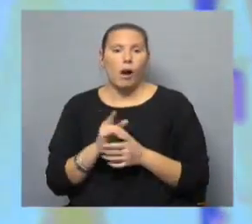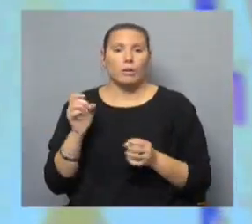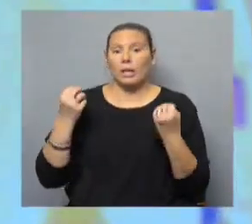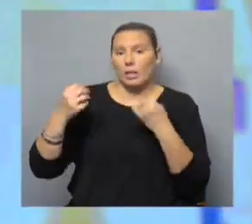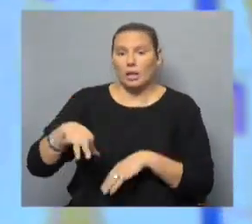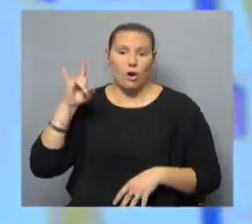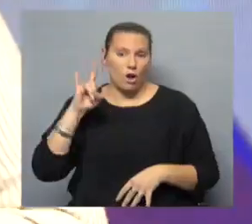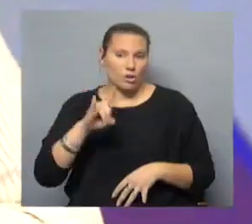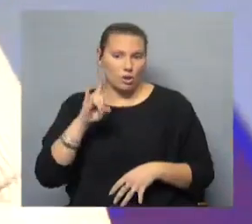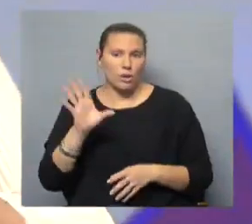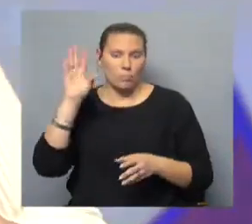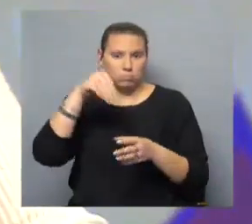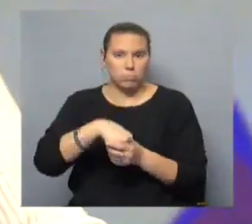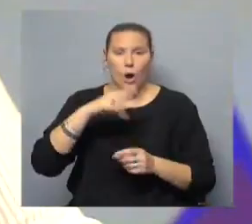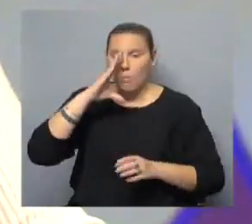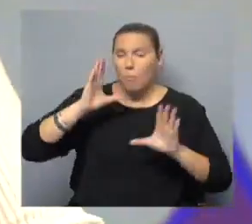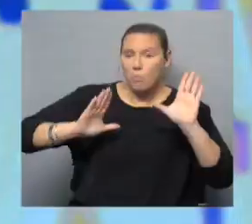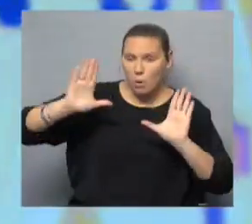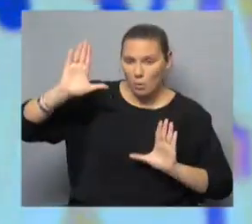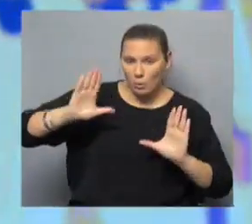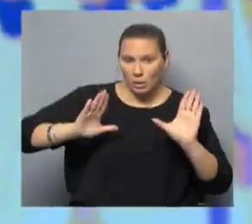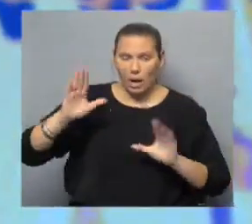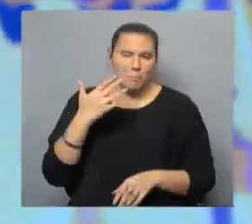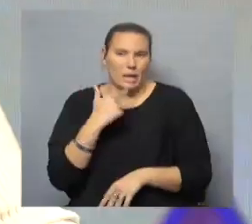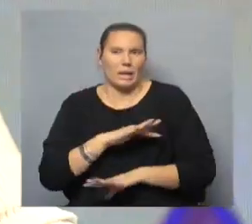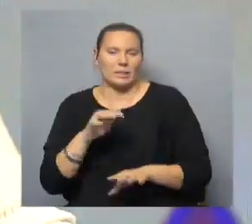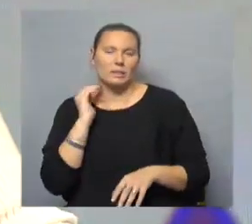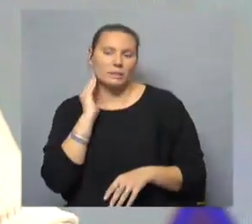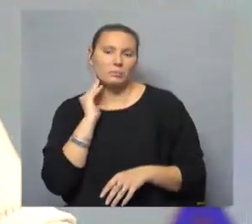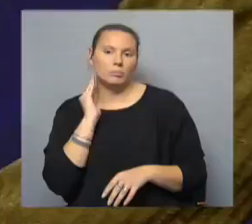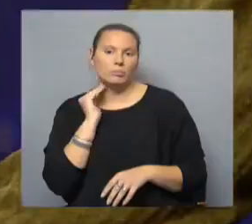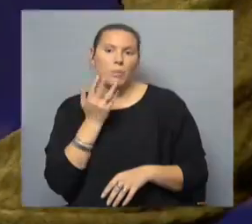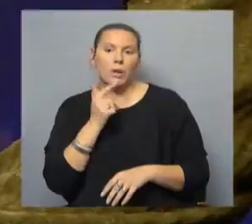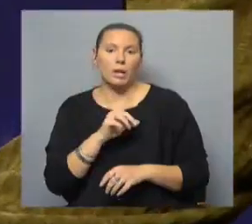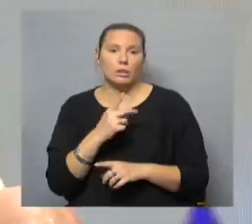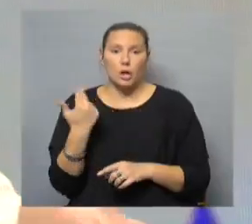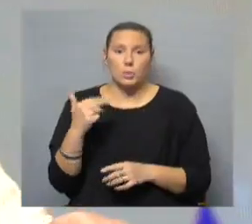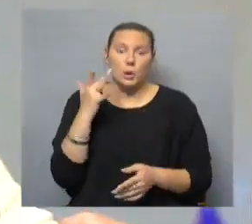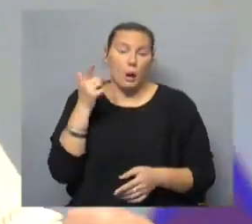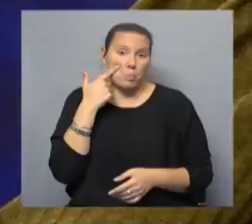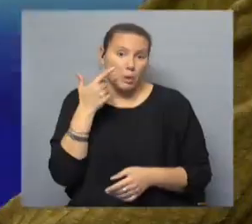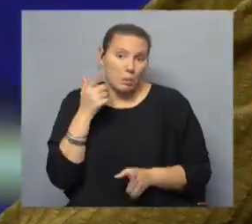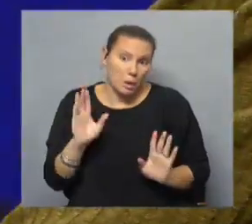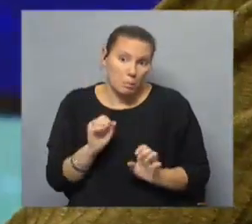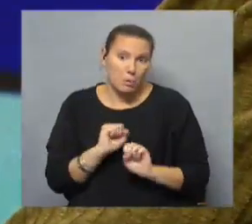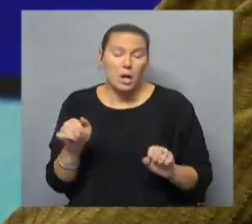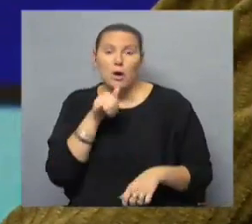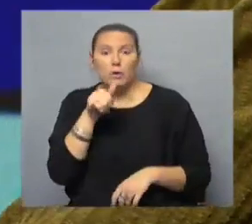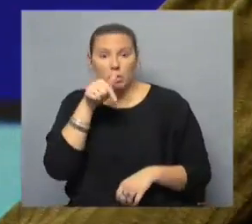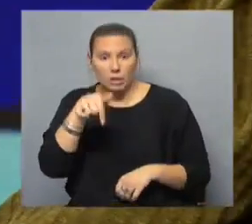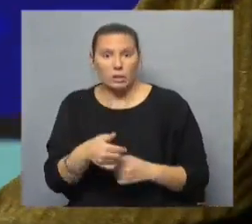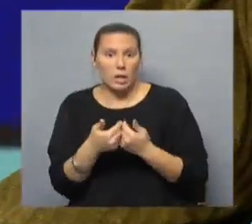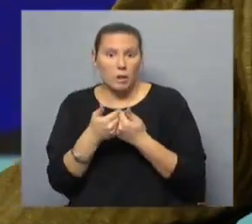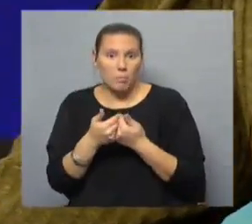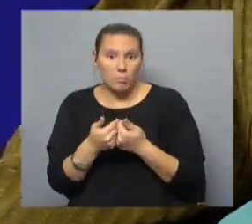lo metemos en la murga de Pablito Silveira. Maravilloso. Y bueno, ¿por qué no? ¿Por qué no? ¿Por qué no? Nunca lo hice. ¿Sí? Así que hoy les contaba que este empieza a ser